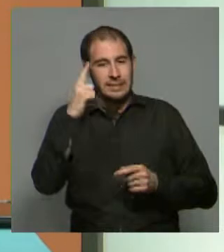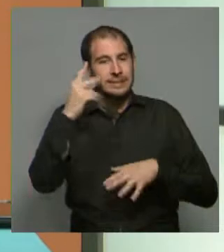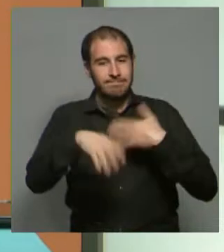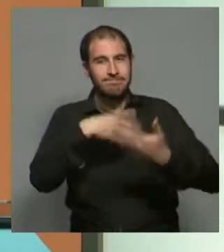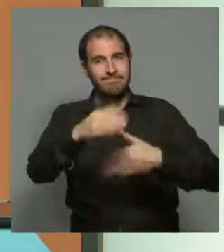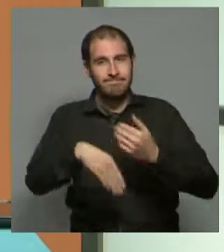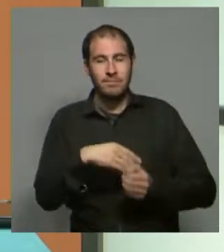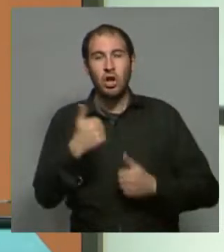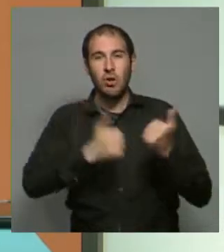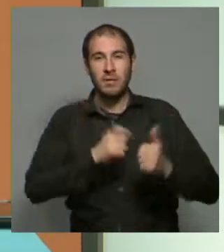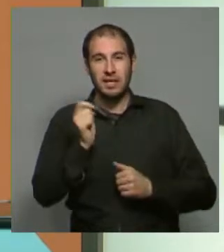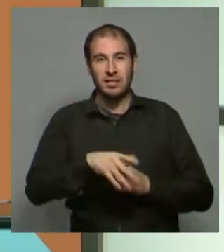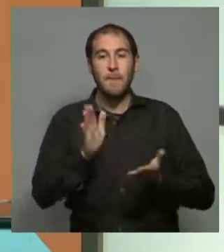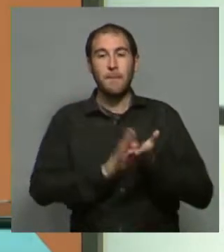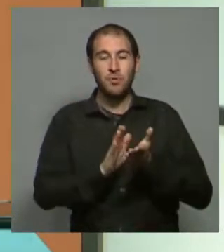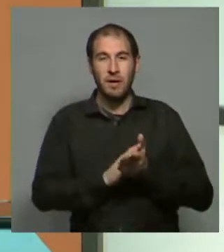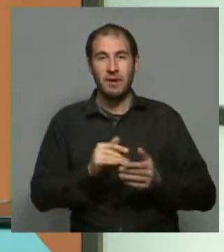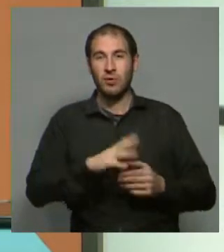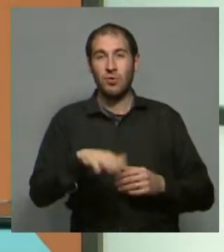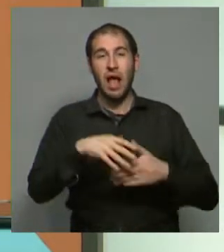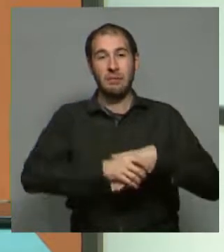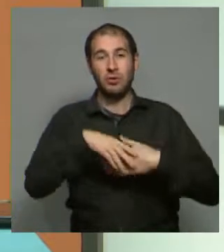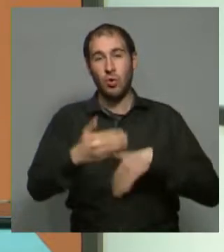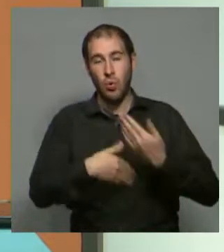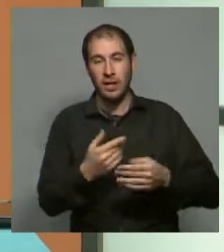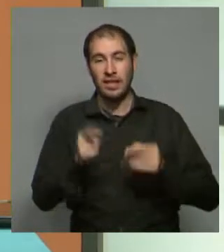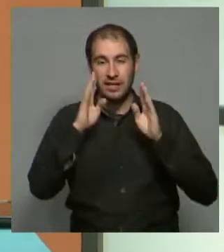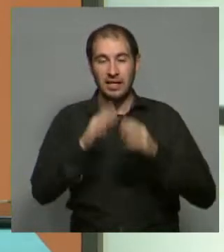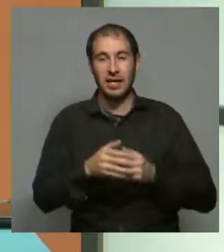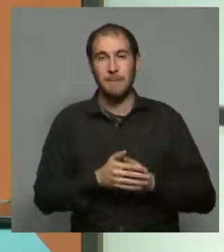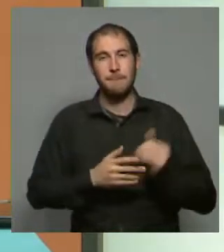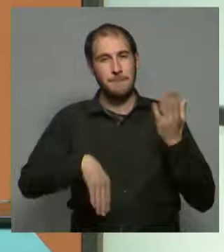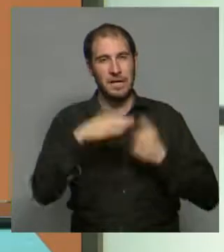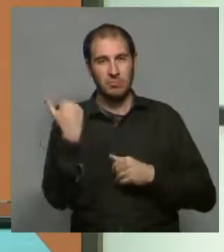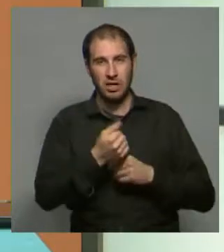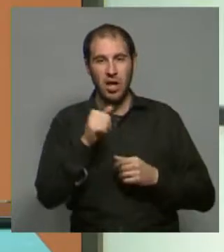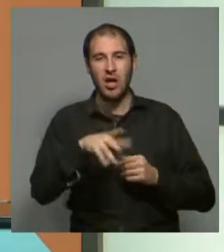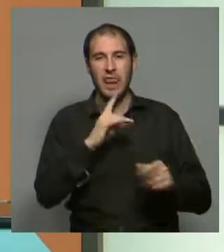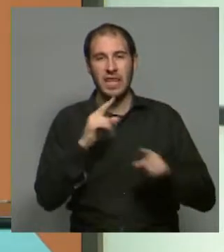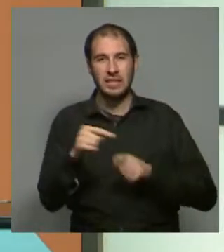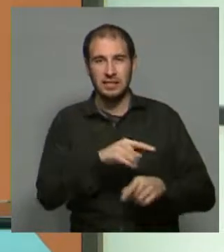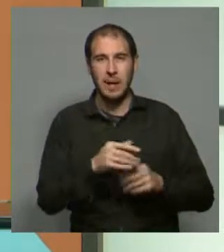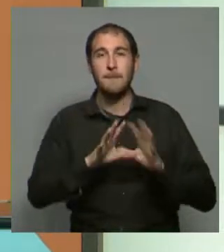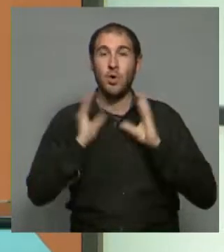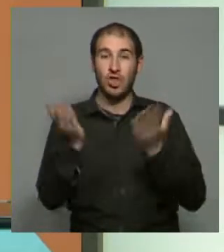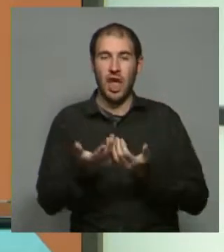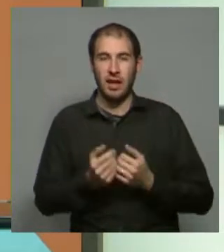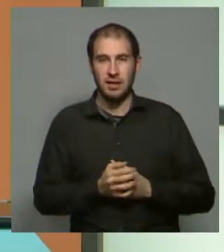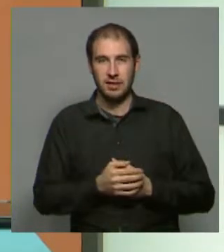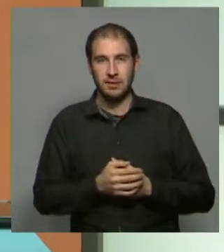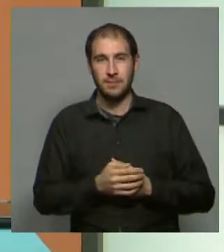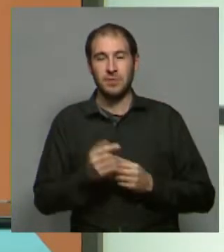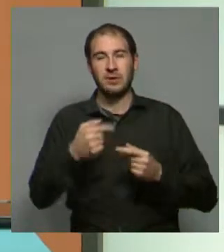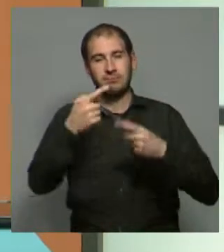trabajando en estos partidos, en estas pruebas, en estos amistosos, pensando en la cita. Lo más importante hoy para Jorge Sampaoli es el Mundial. Por esto mismo,